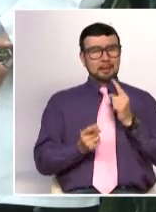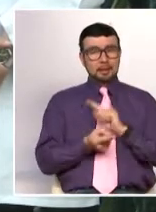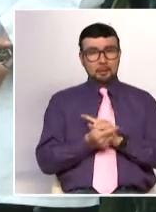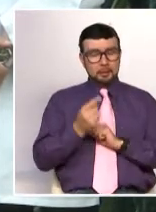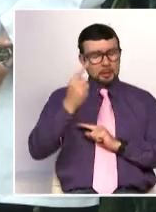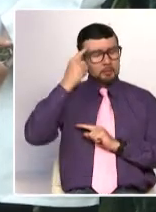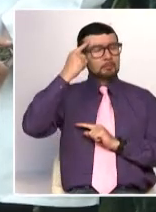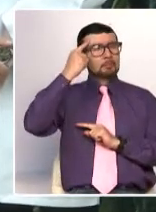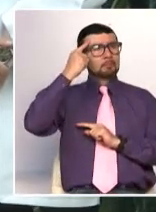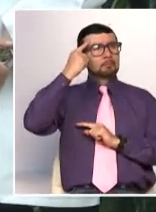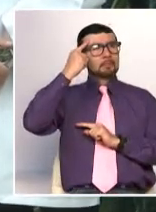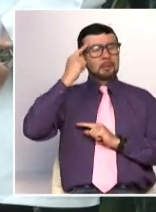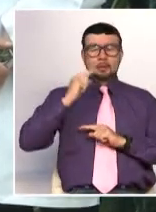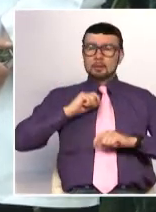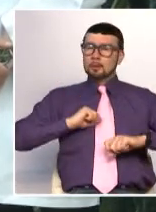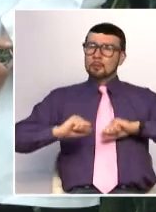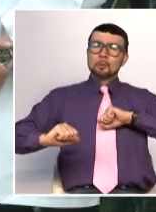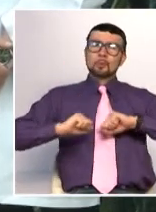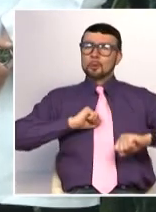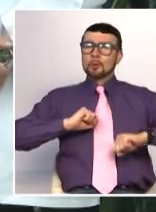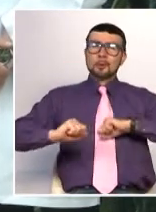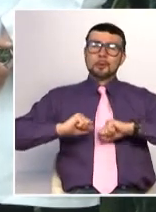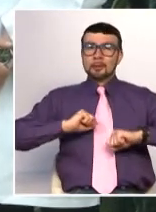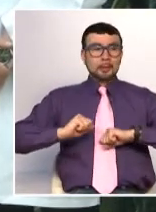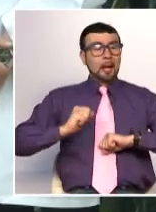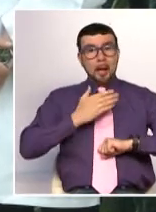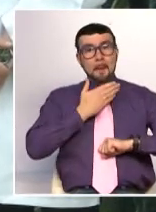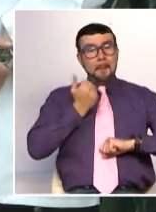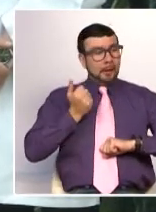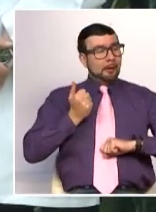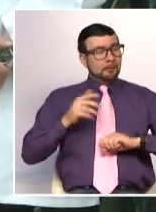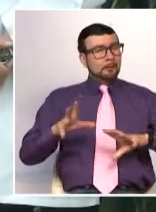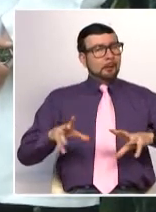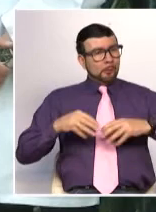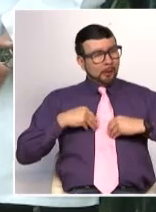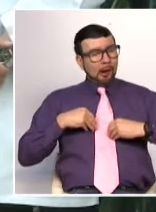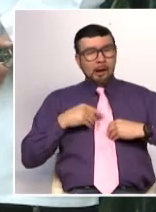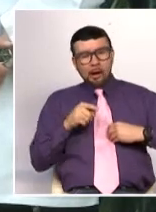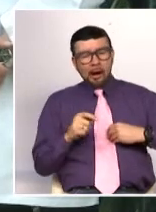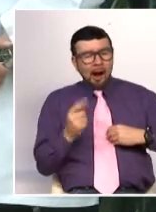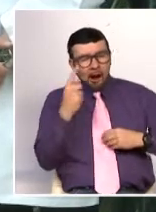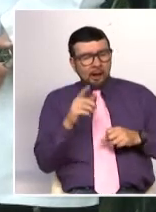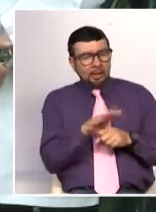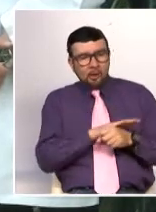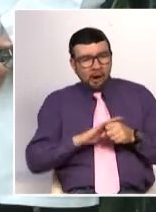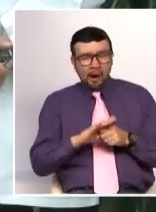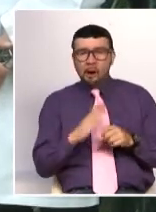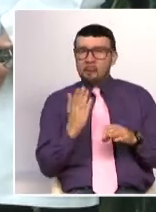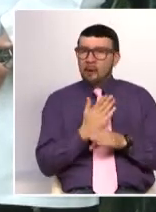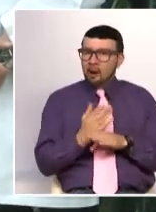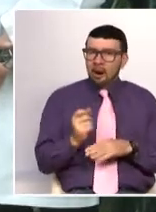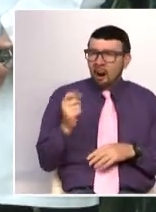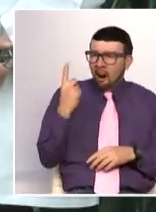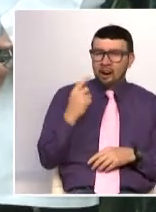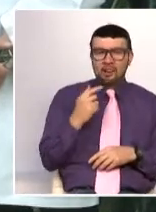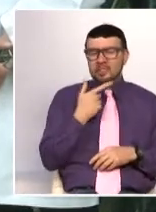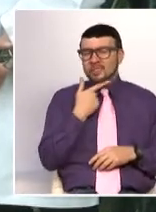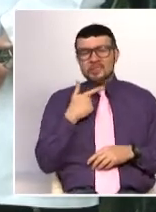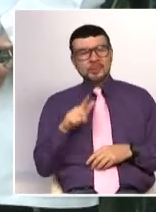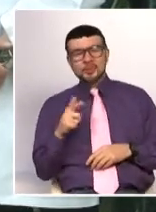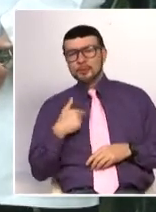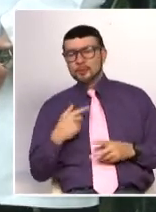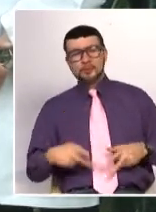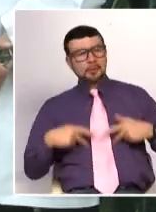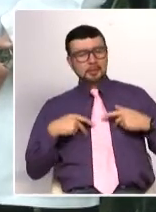cerebrales que nos permiten tener una mejor aceptación a las situaciones digamos que no nos gustan tanto de nuestra